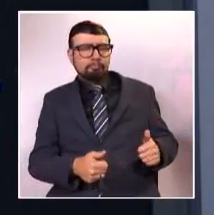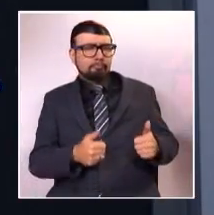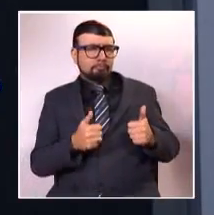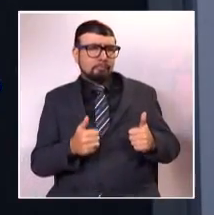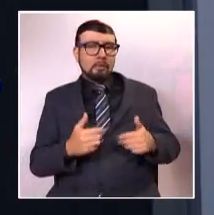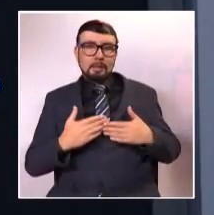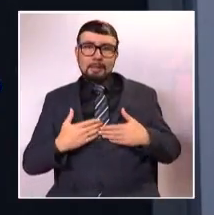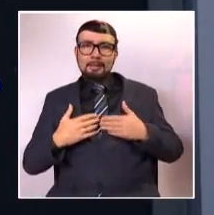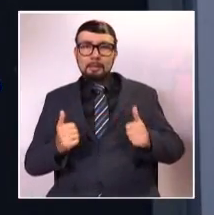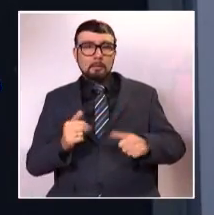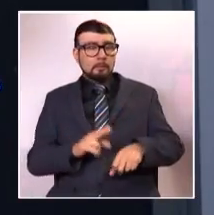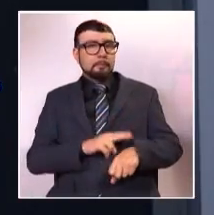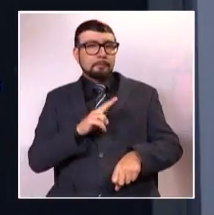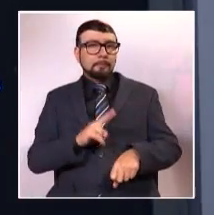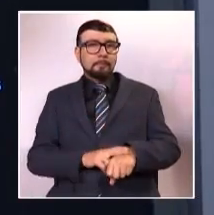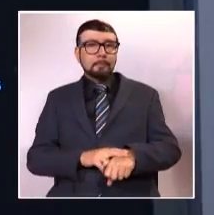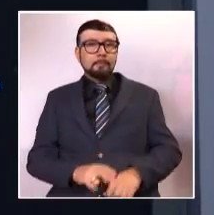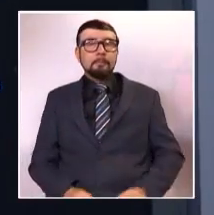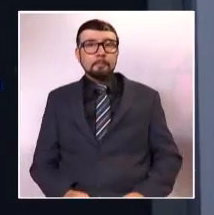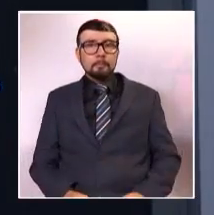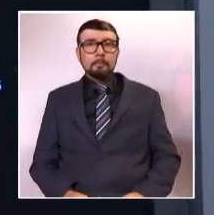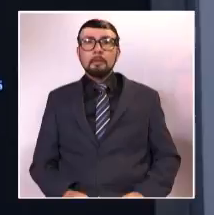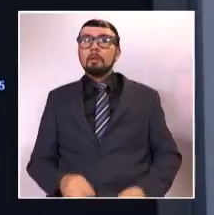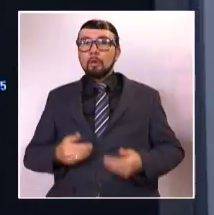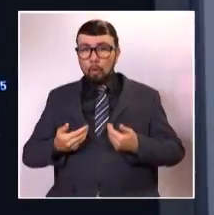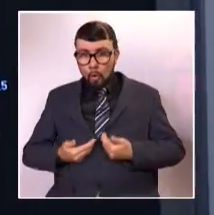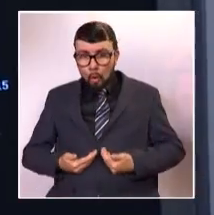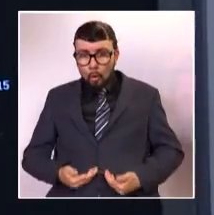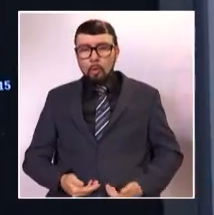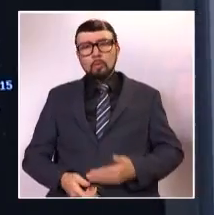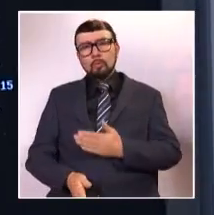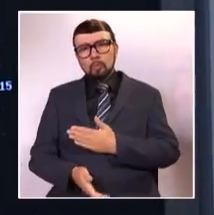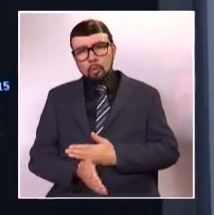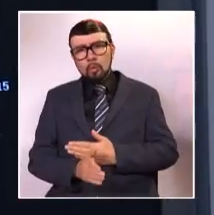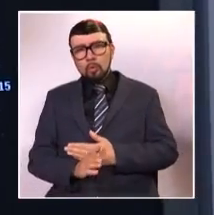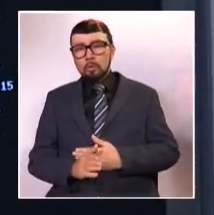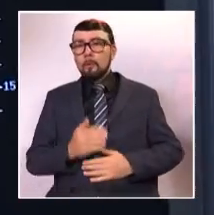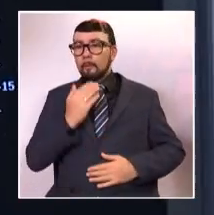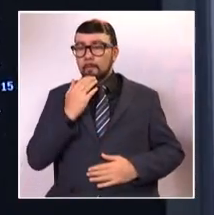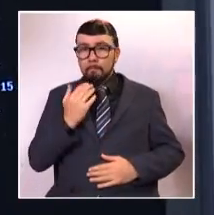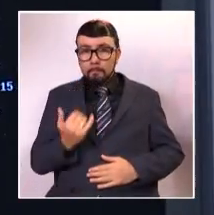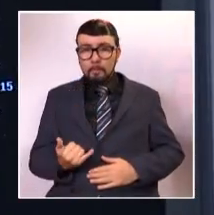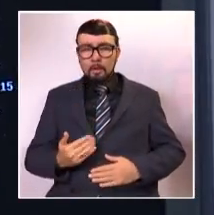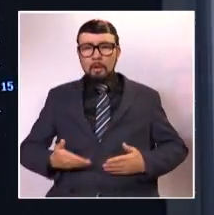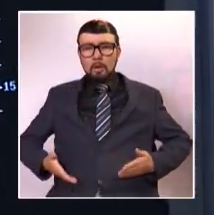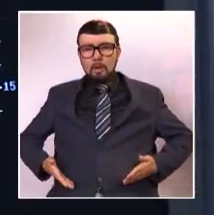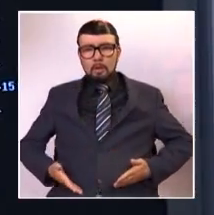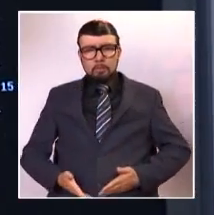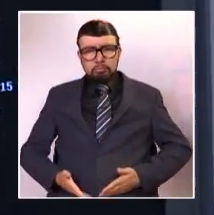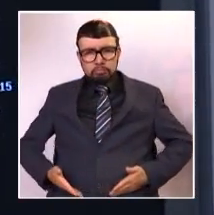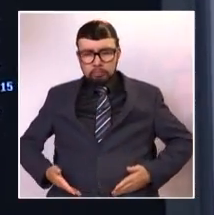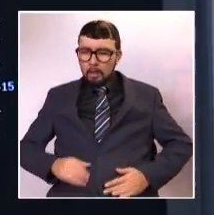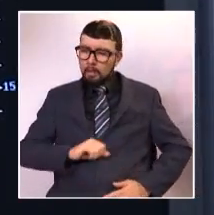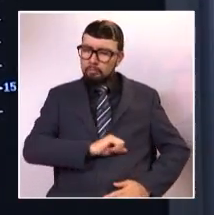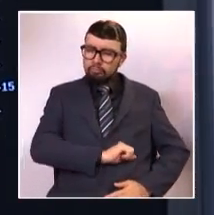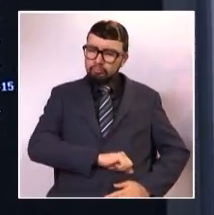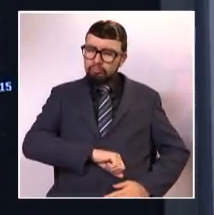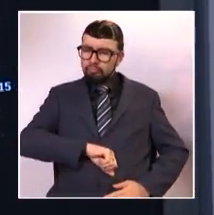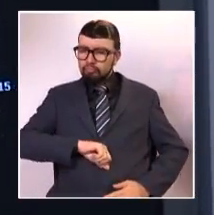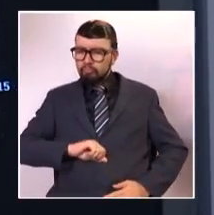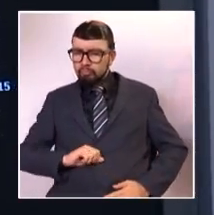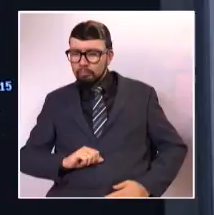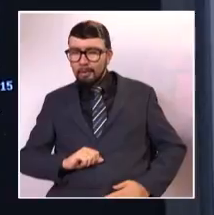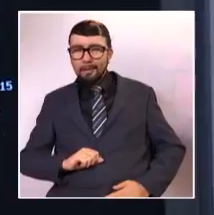completamente normal. Vamos bajando hacia los órganos pélvicos y